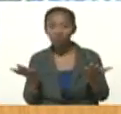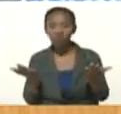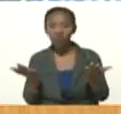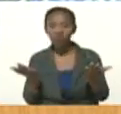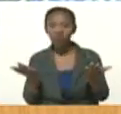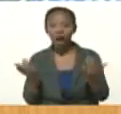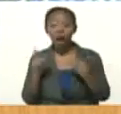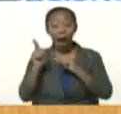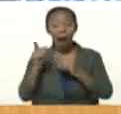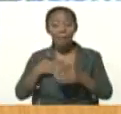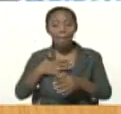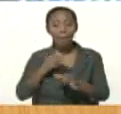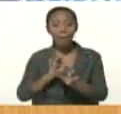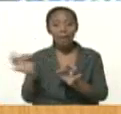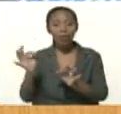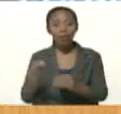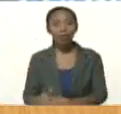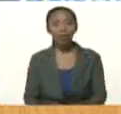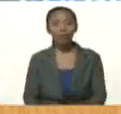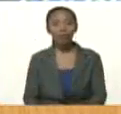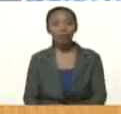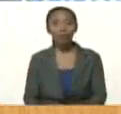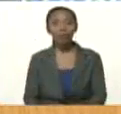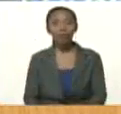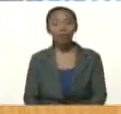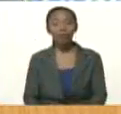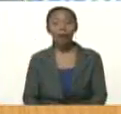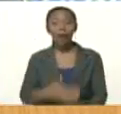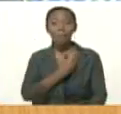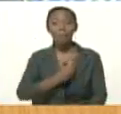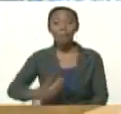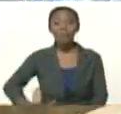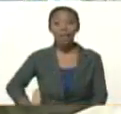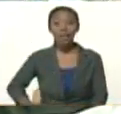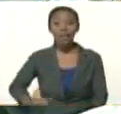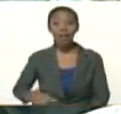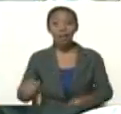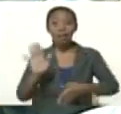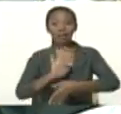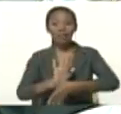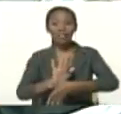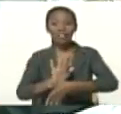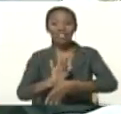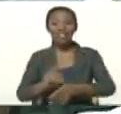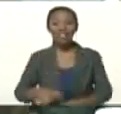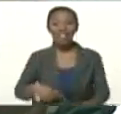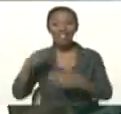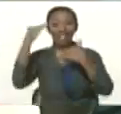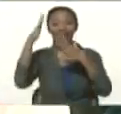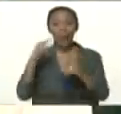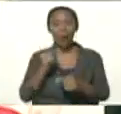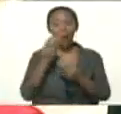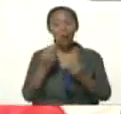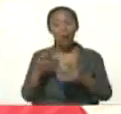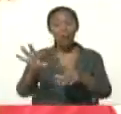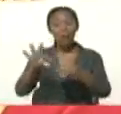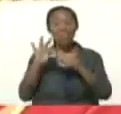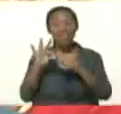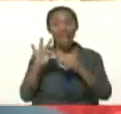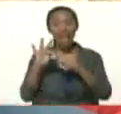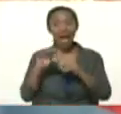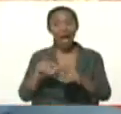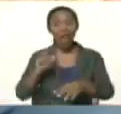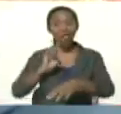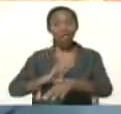Ahí tengo mi Petro. Está el presidente del Banco Central de Venezuela, lo saludo de manera muy especial, el